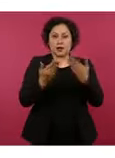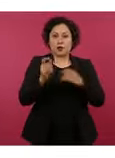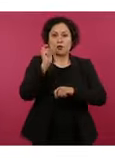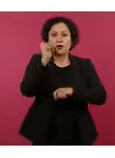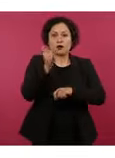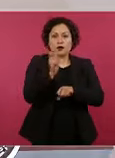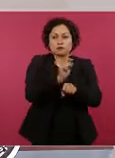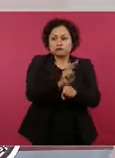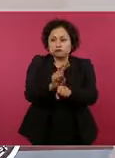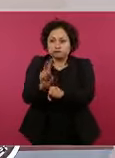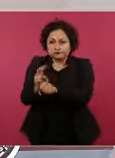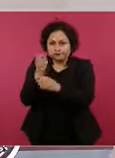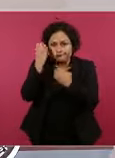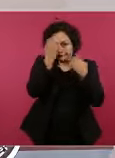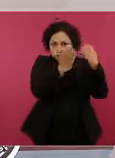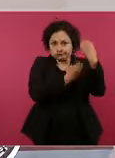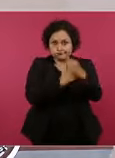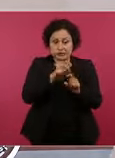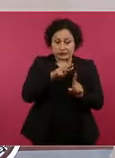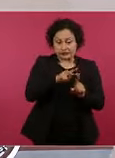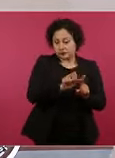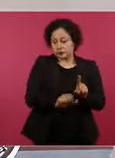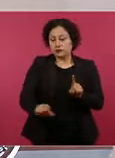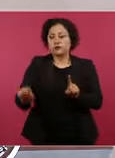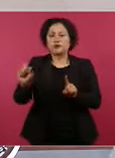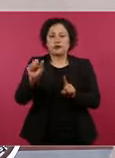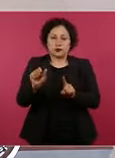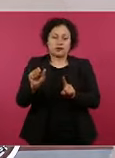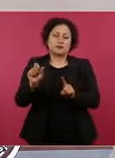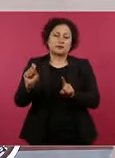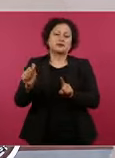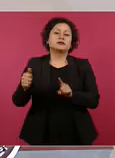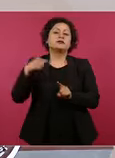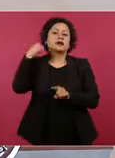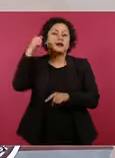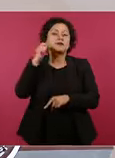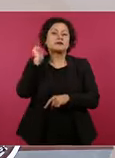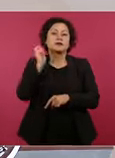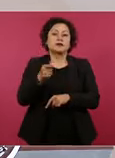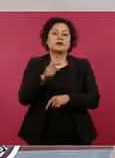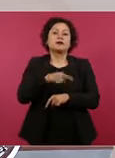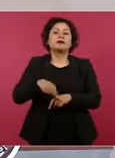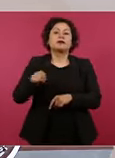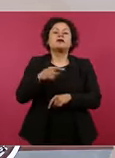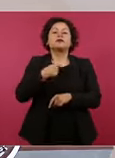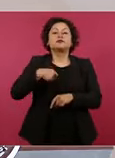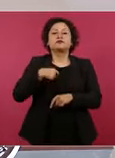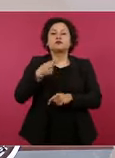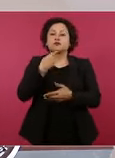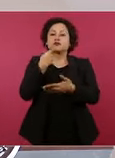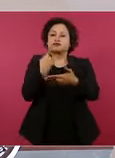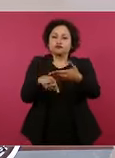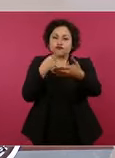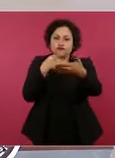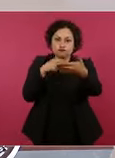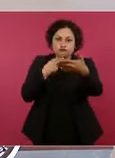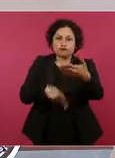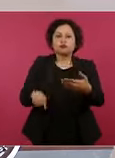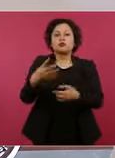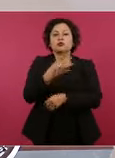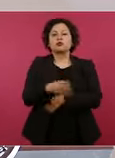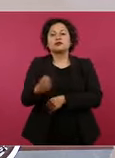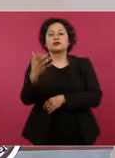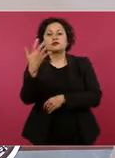al 18 de abril de este año, atendimos 405 denuncias,